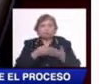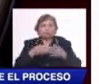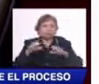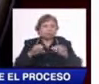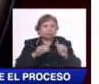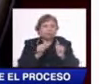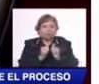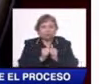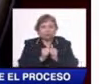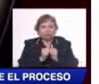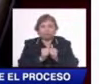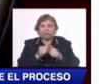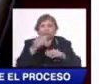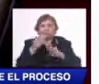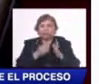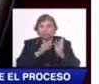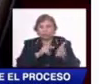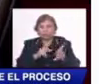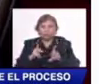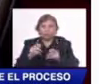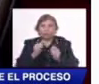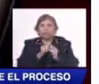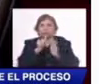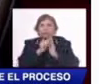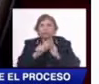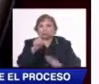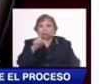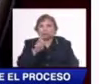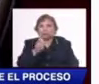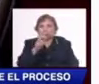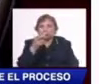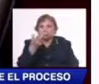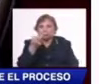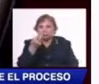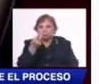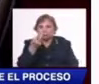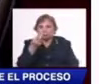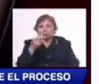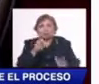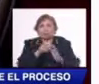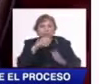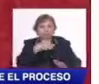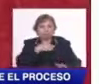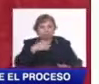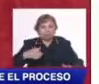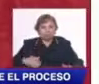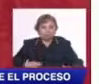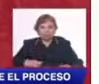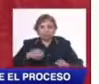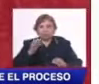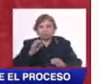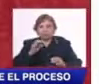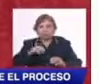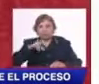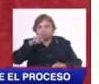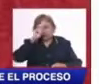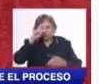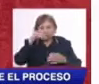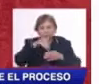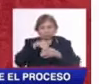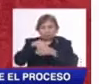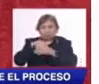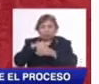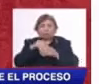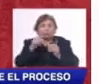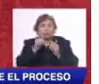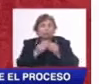exceptuándose del periodo dispuesto en el artículo 112. El presidente de la República electo en las elecciones